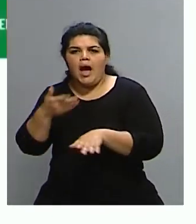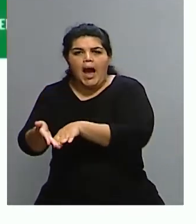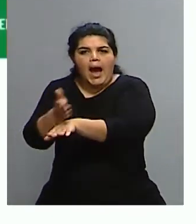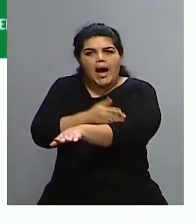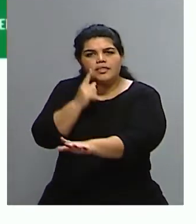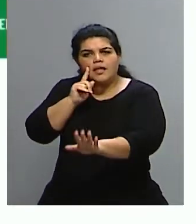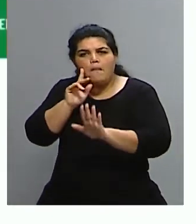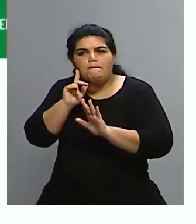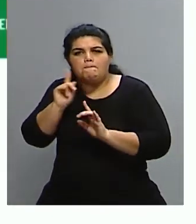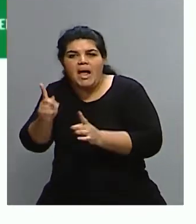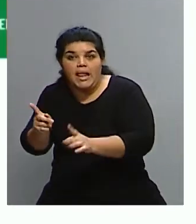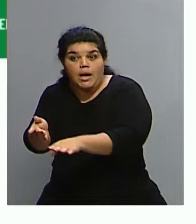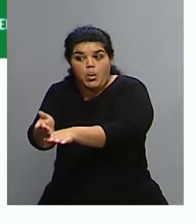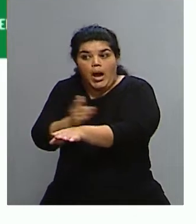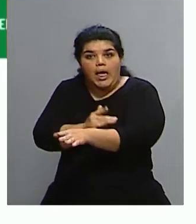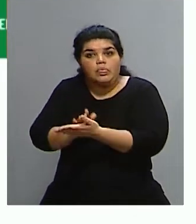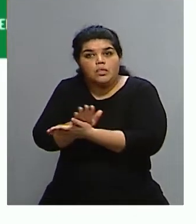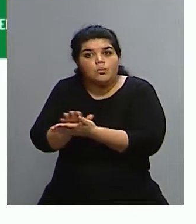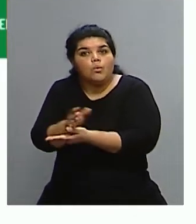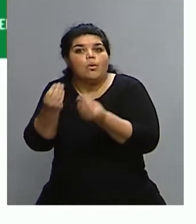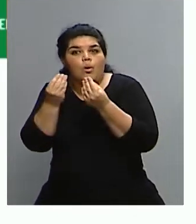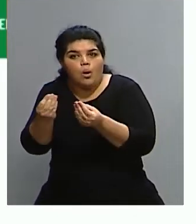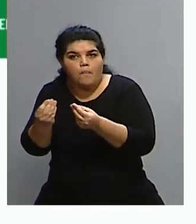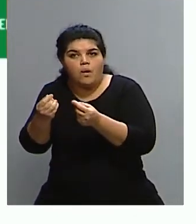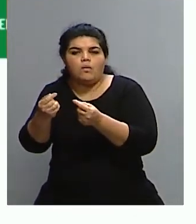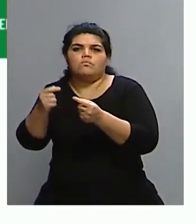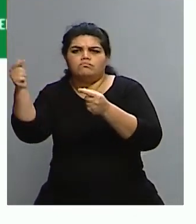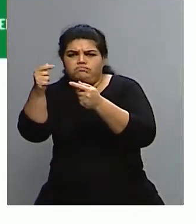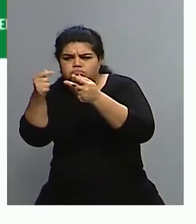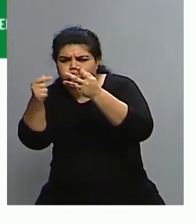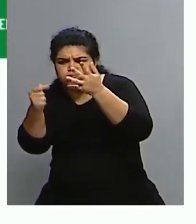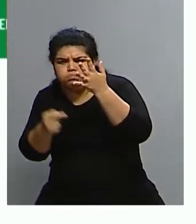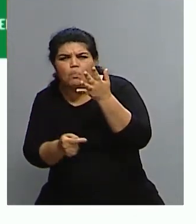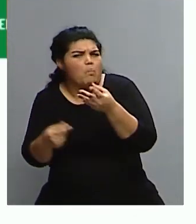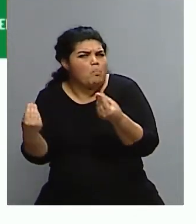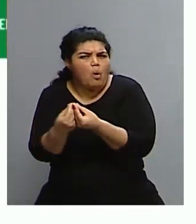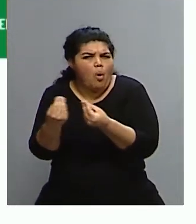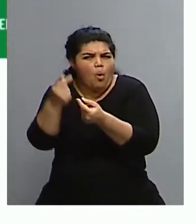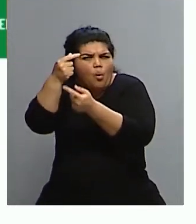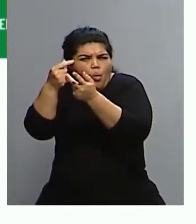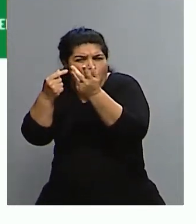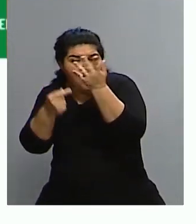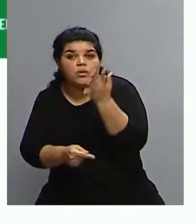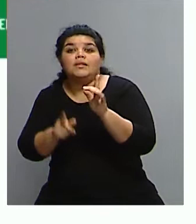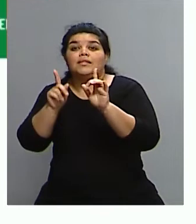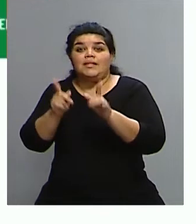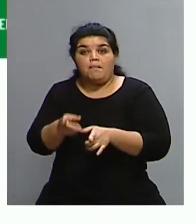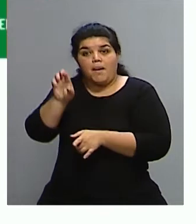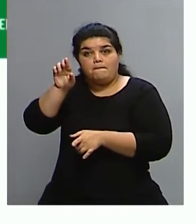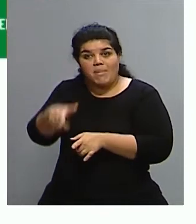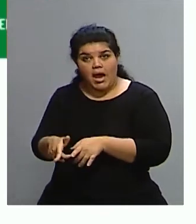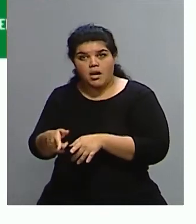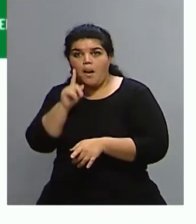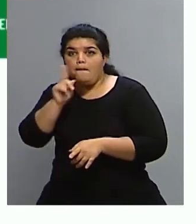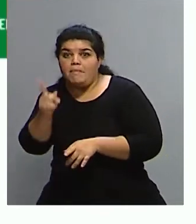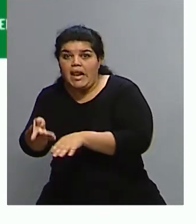antes de que nos suceda algo, en la medida que se pueda, y planificar acciones para reducir esos riesgos y